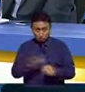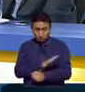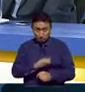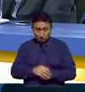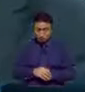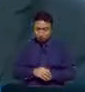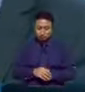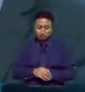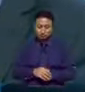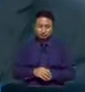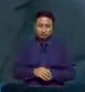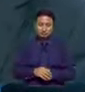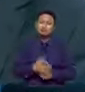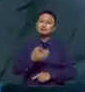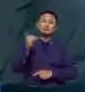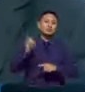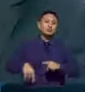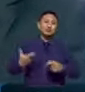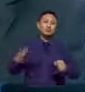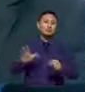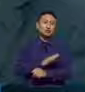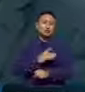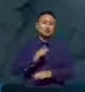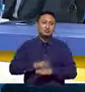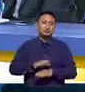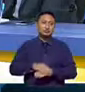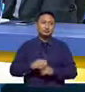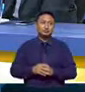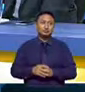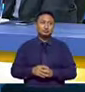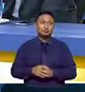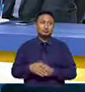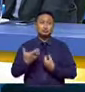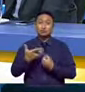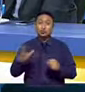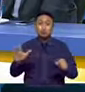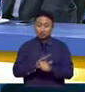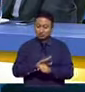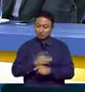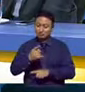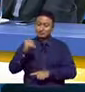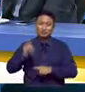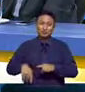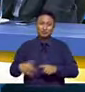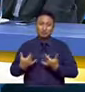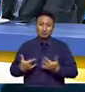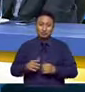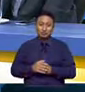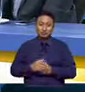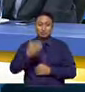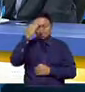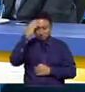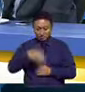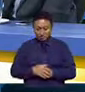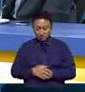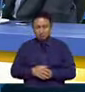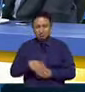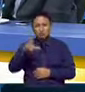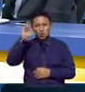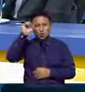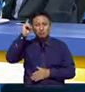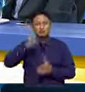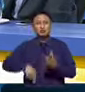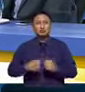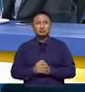hacerlo. Si es que no es completo, se daña la muestra. Ya se daña la muestra y no hay cómo hacerlo. Hay que saber exactamente cuál es el pronunciamiento que van a hacer. ¿Tú